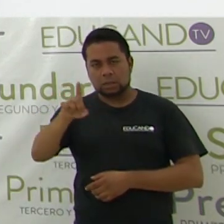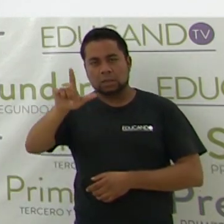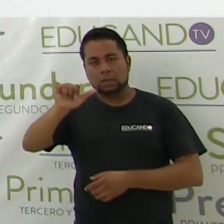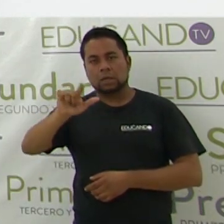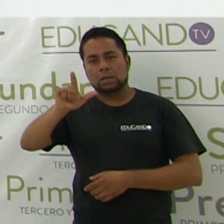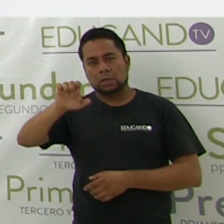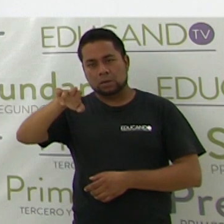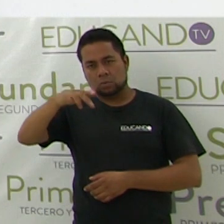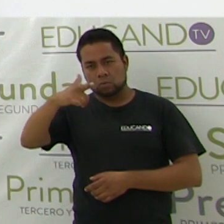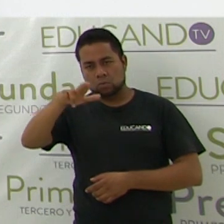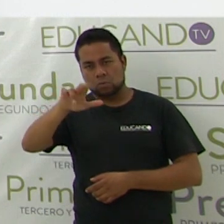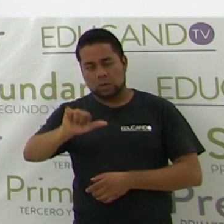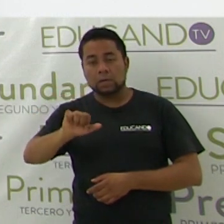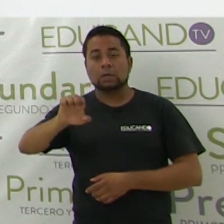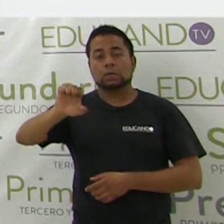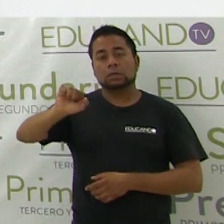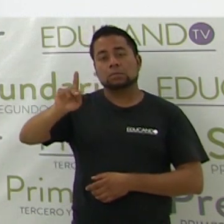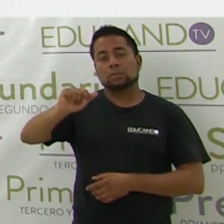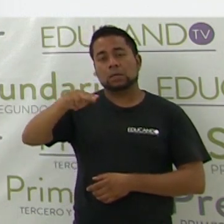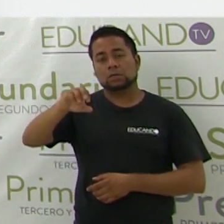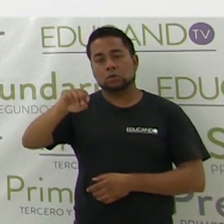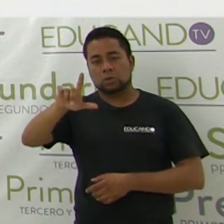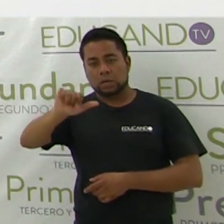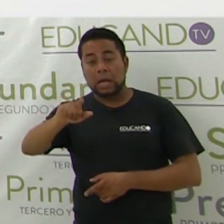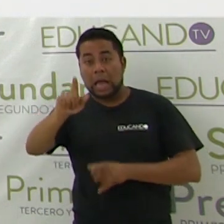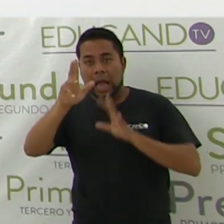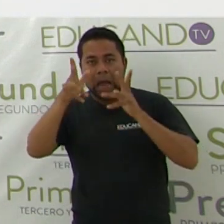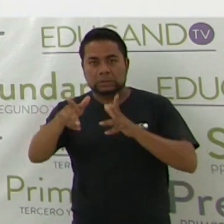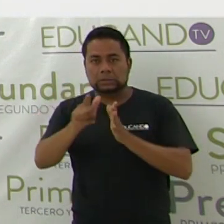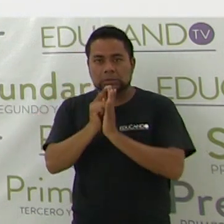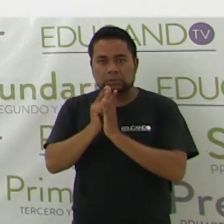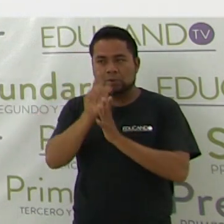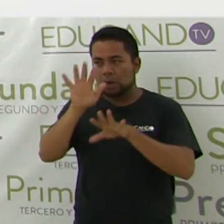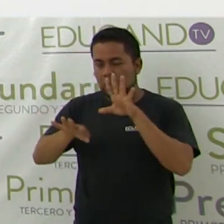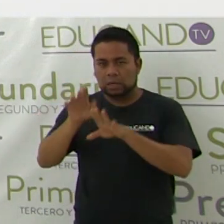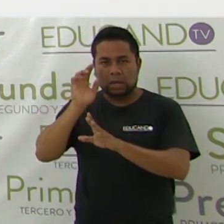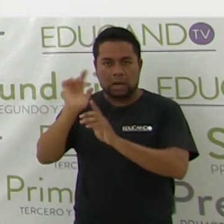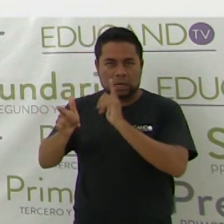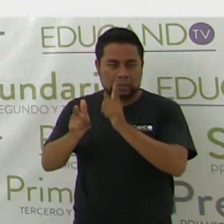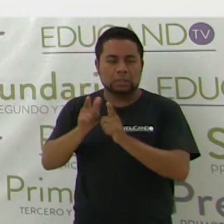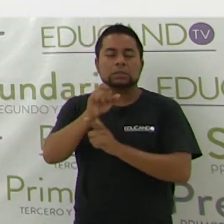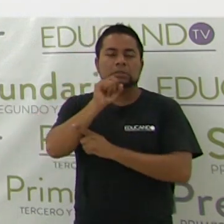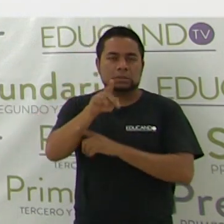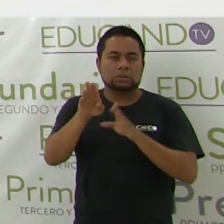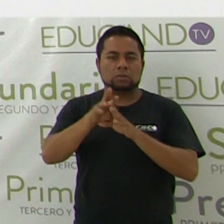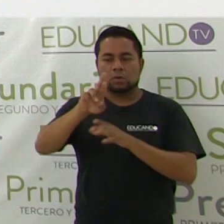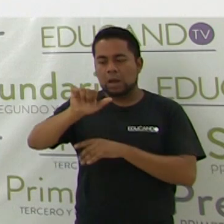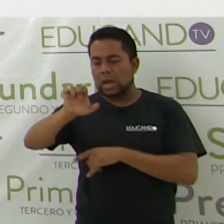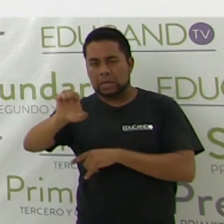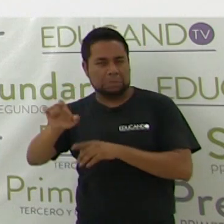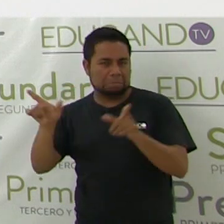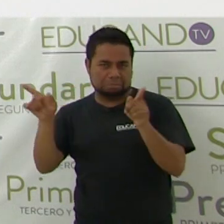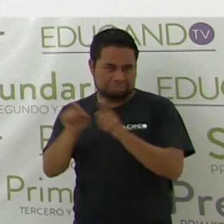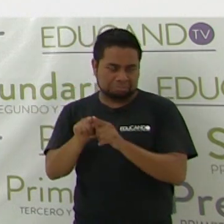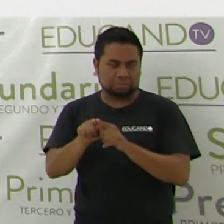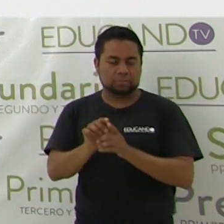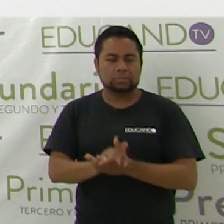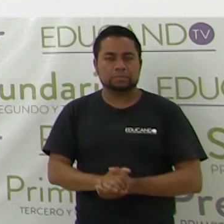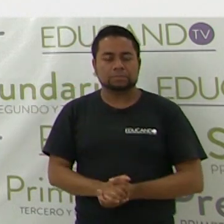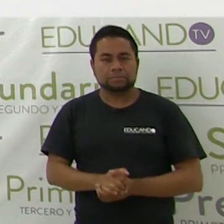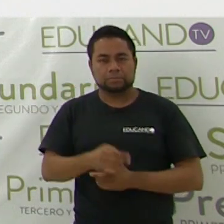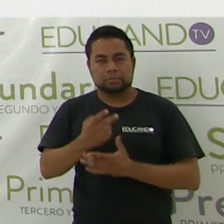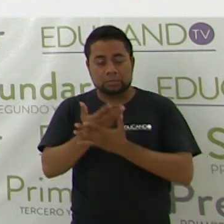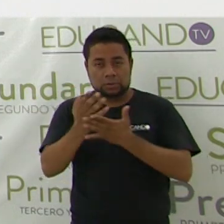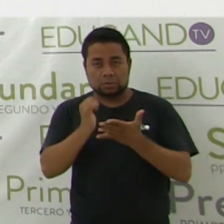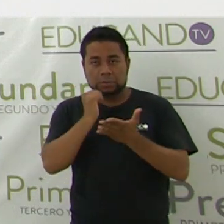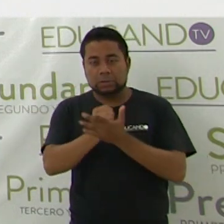encontrar así en muchos libros y en la red también, como la RAE. Ahora, esta es una